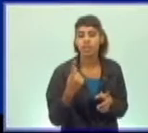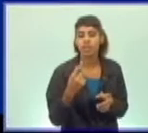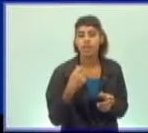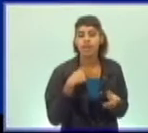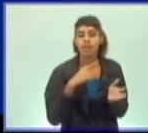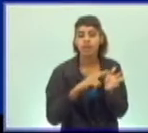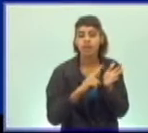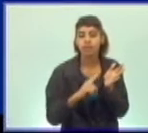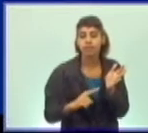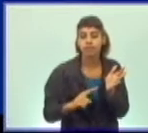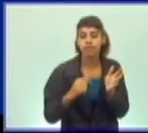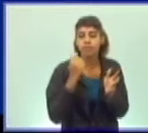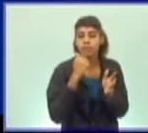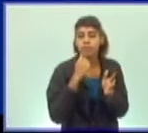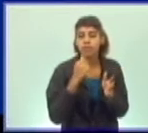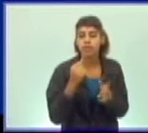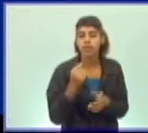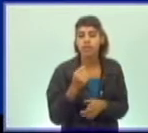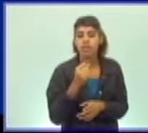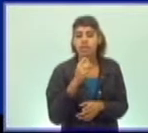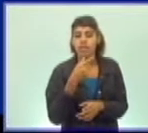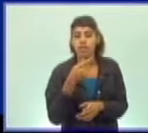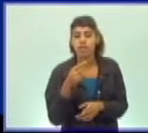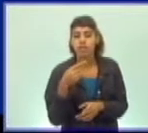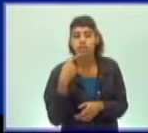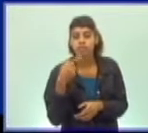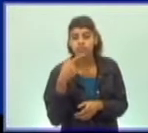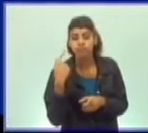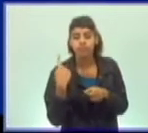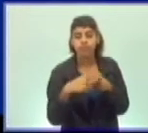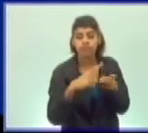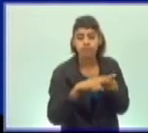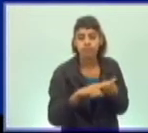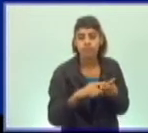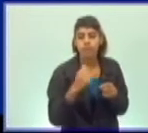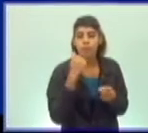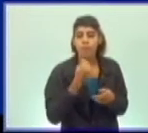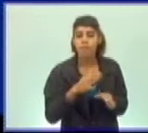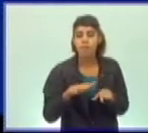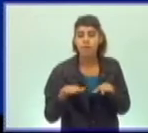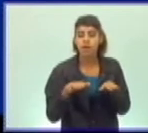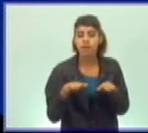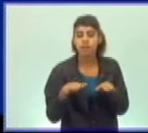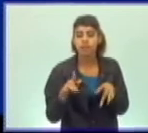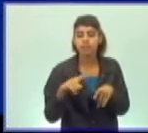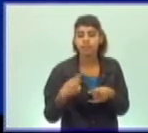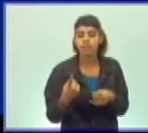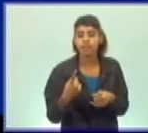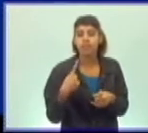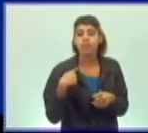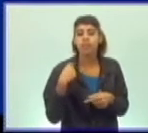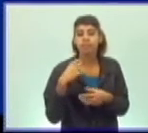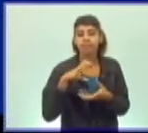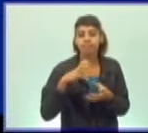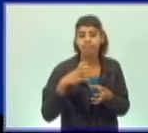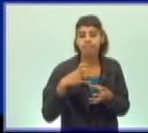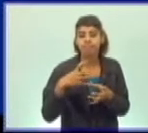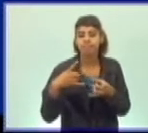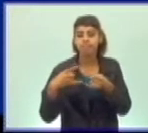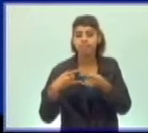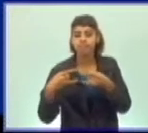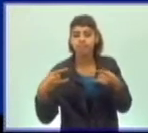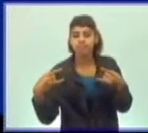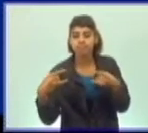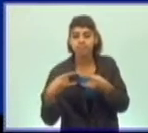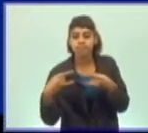son más básicos. Y por último, ¿qué tipo de enlace se produce entre los átomos de los